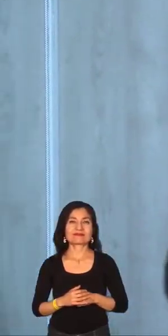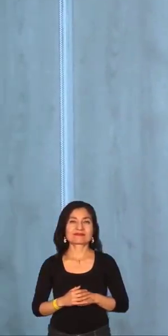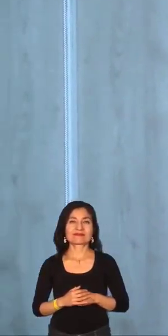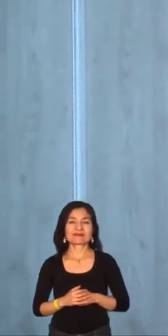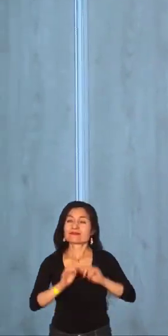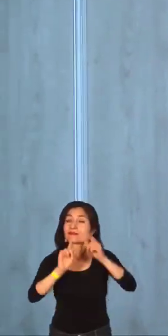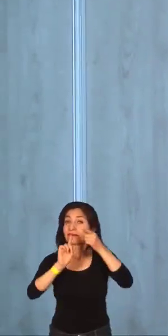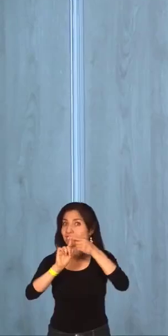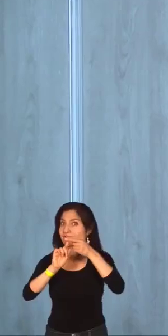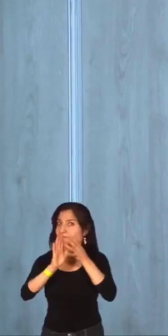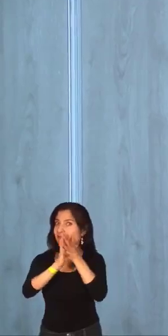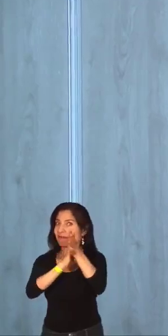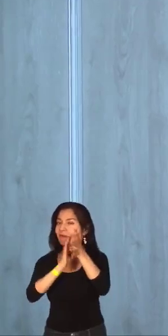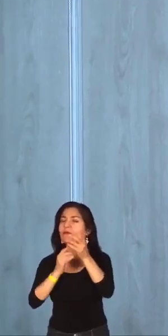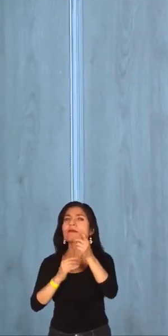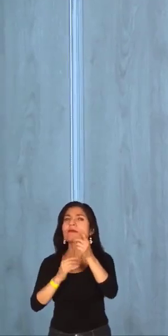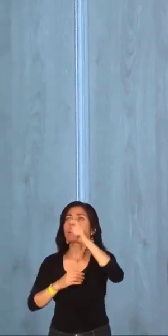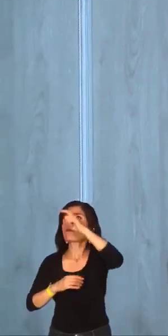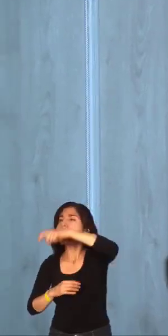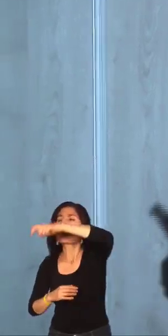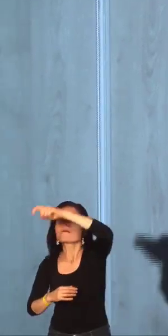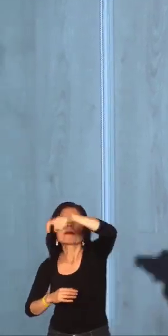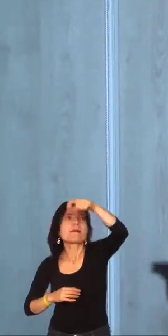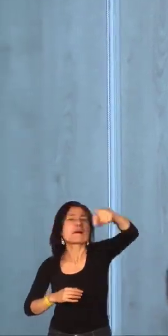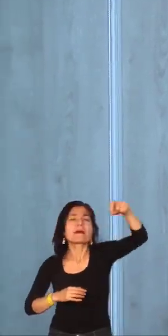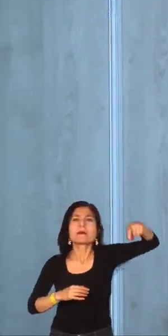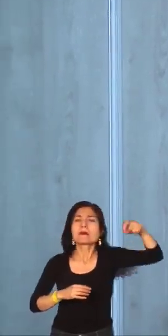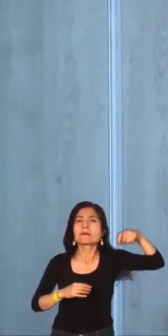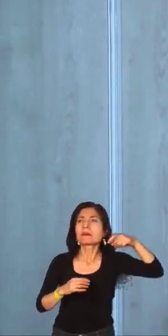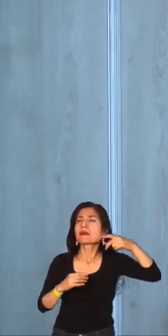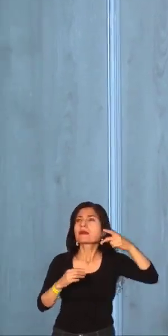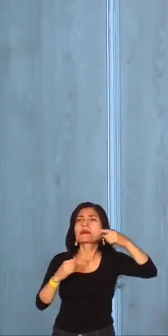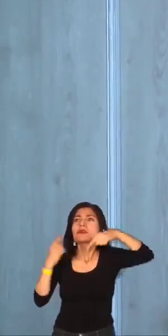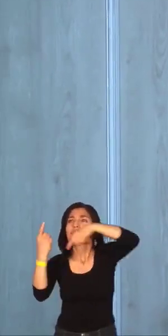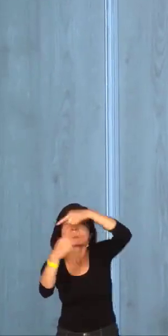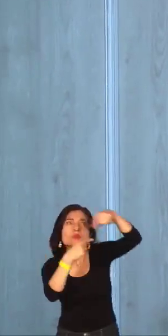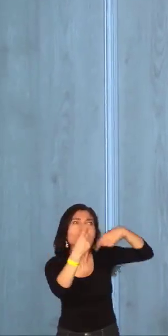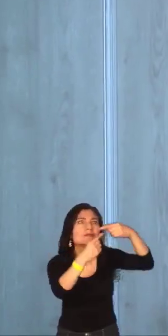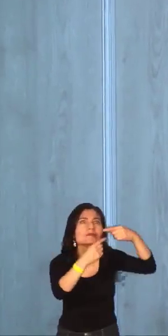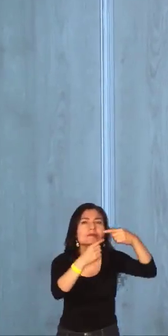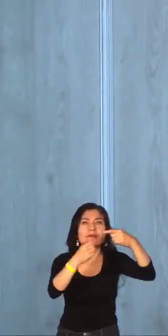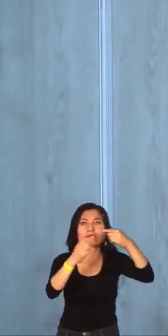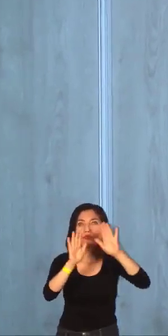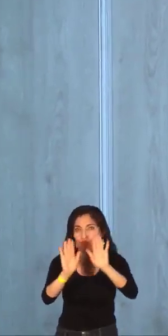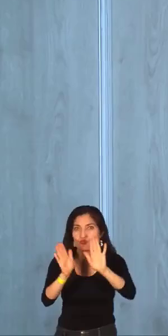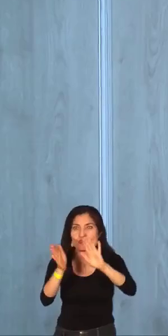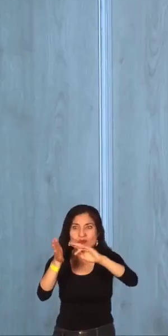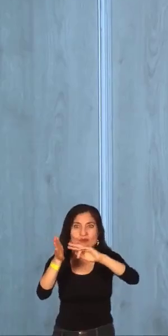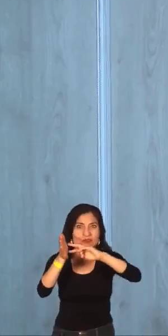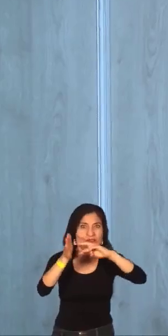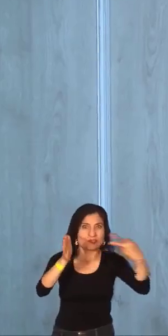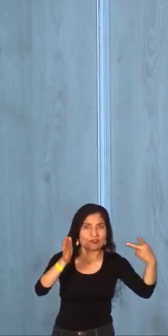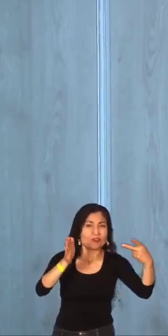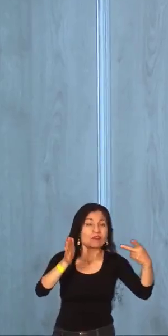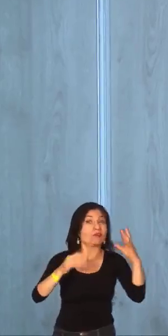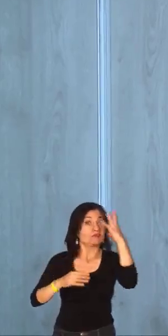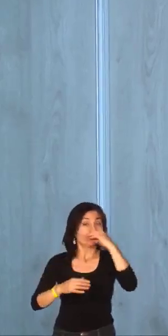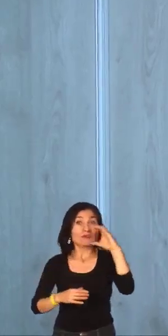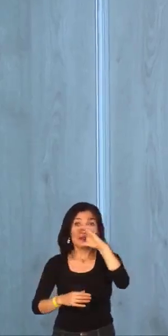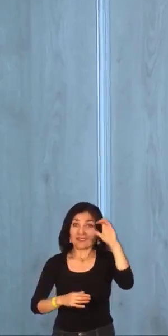cuando hablamos de destinos turísticos inteligentes es algo que suena muy bonito, que en Costa Rica el Instituto Costarricense de